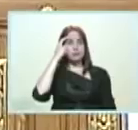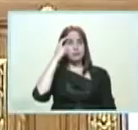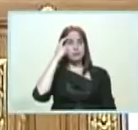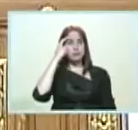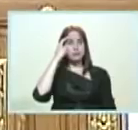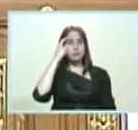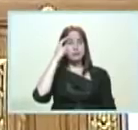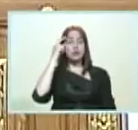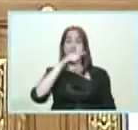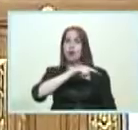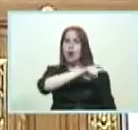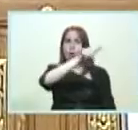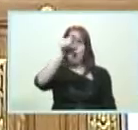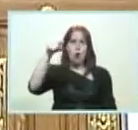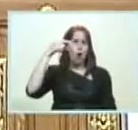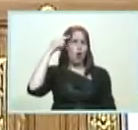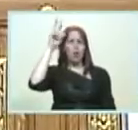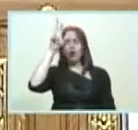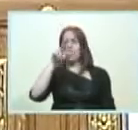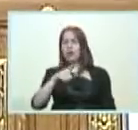así como soñamos todos los días